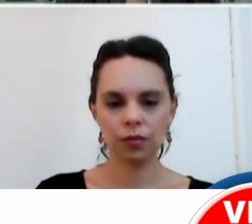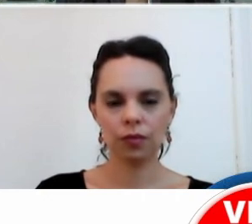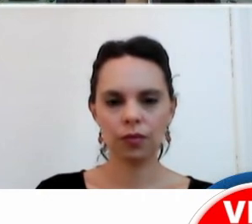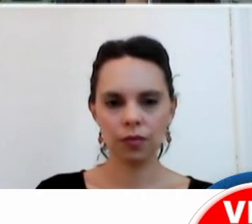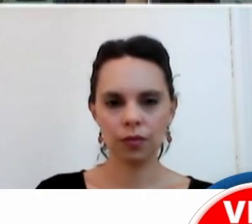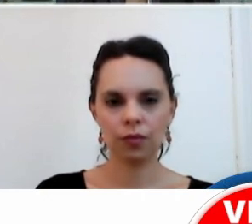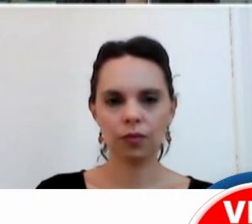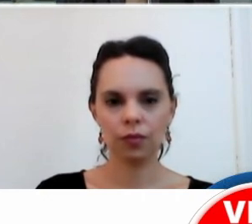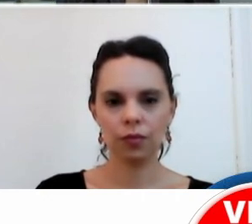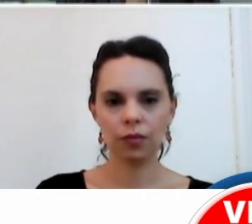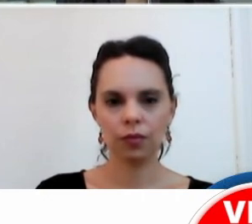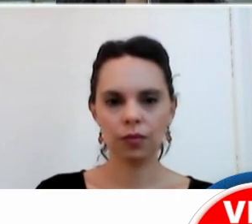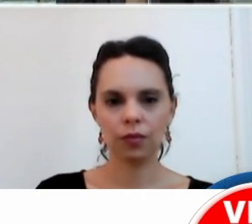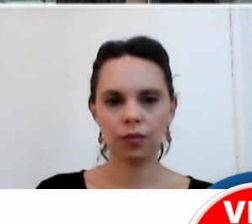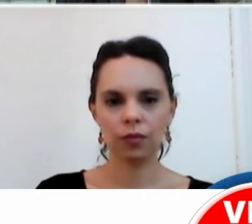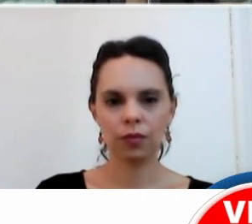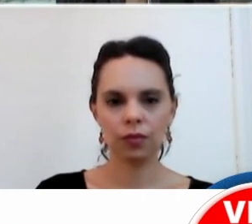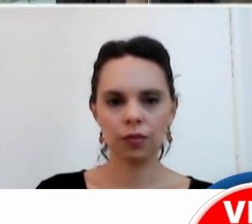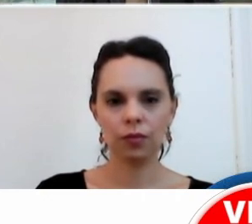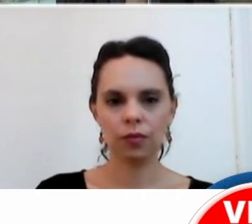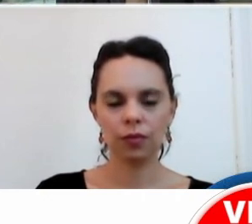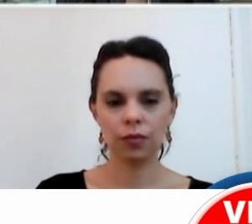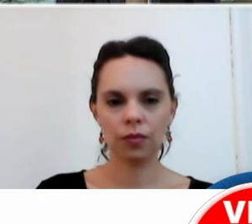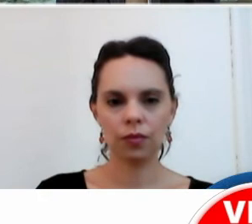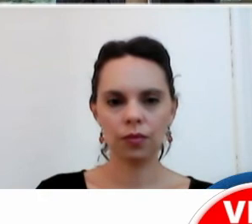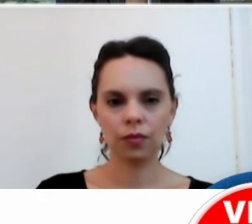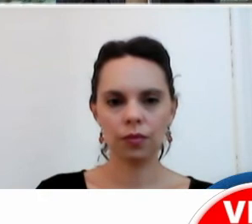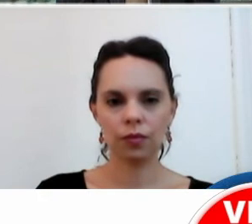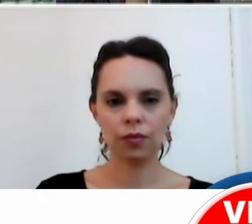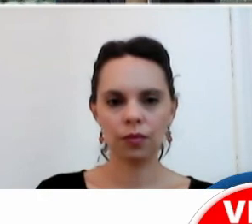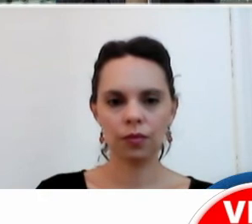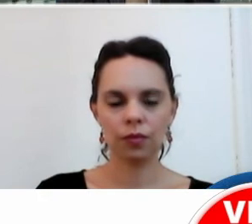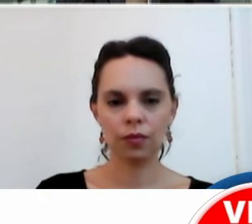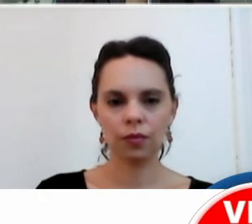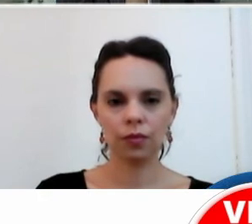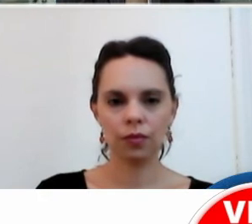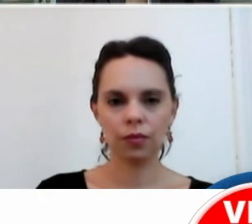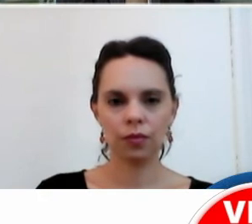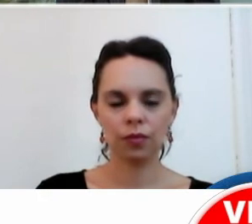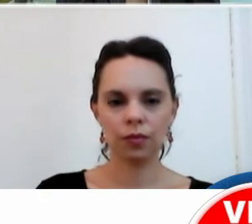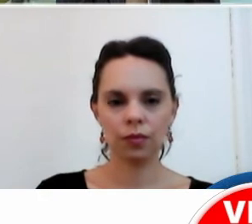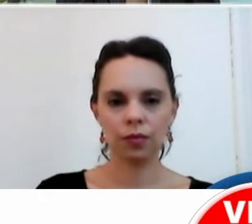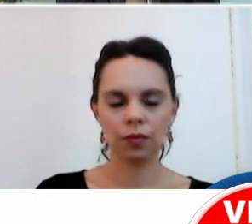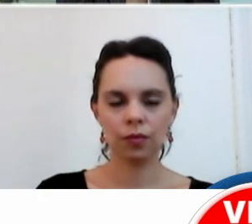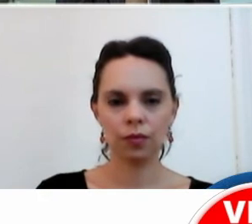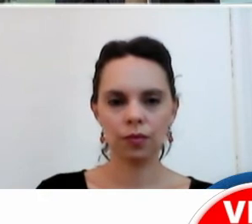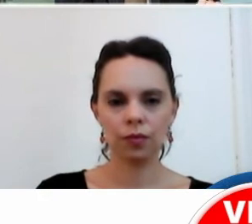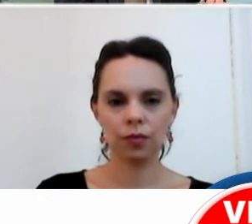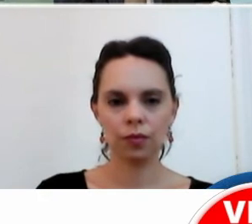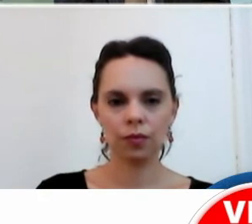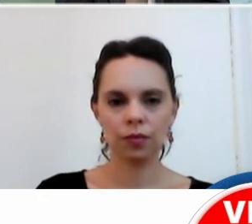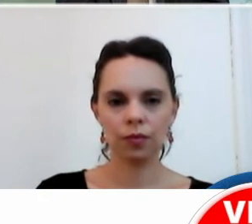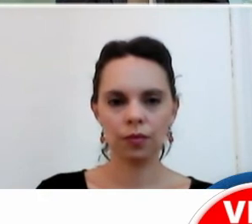lo mismo, que van a dificultar tal vez, o que van a hacer que todo sea un poquito más largo o más debatido,